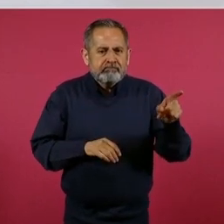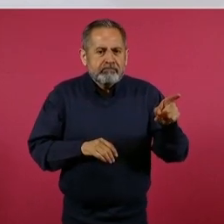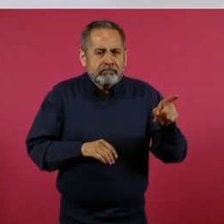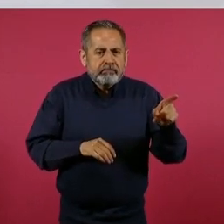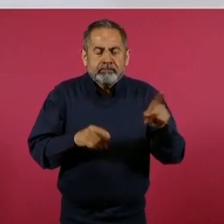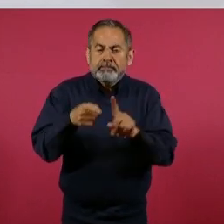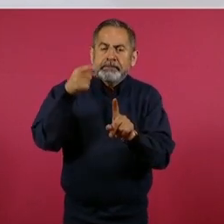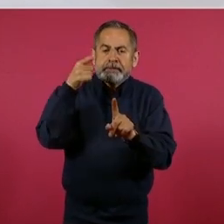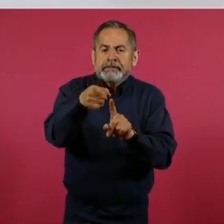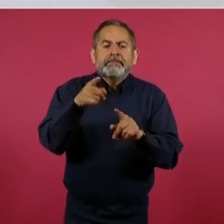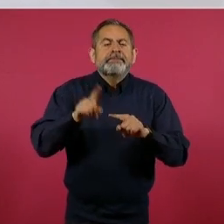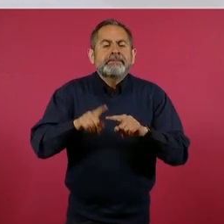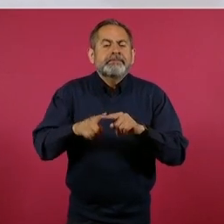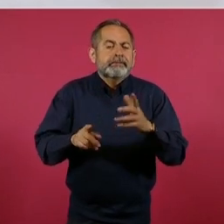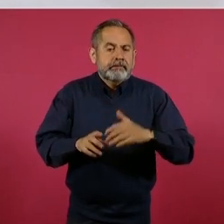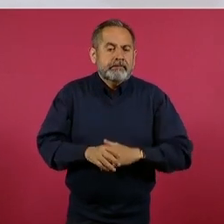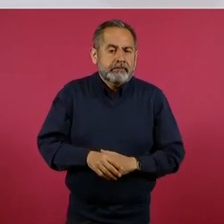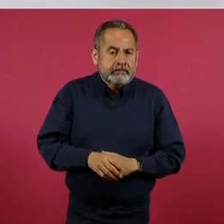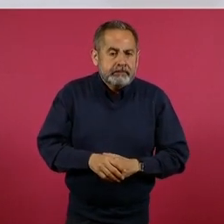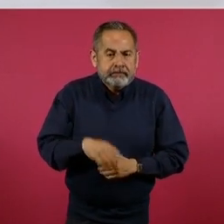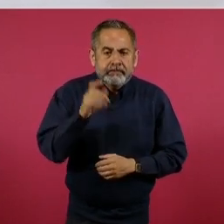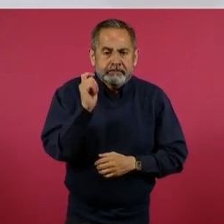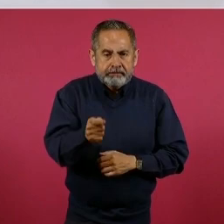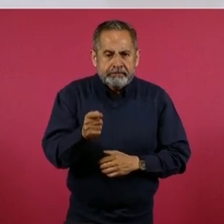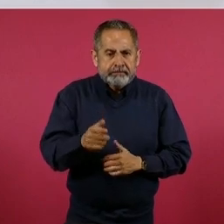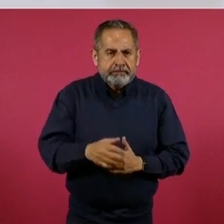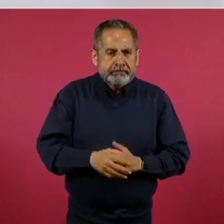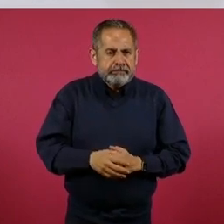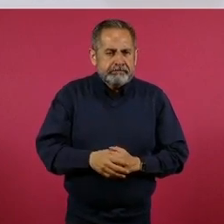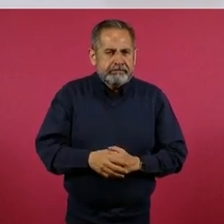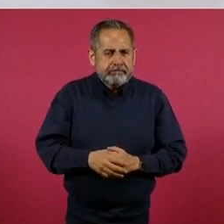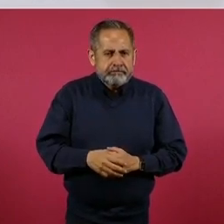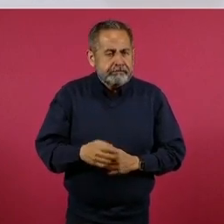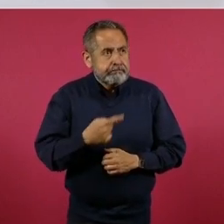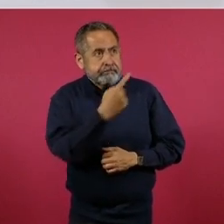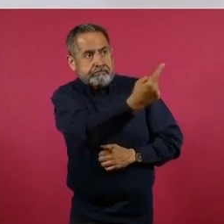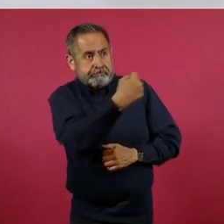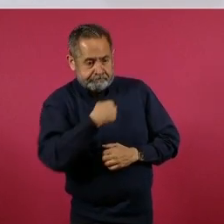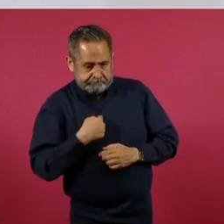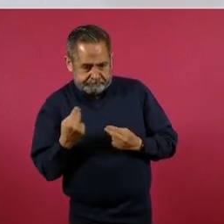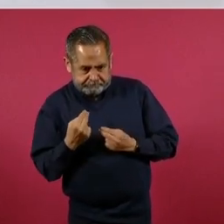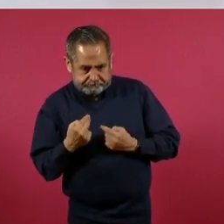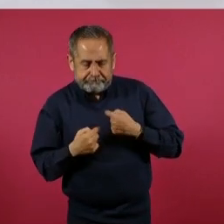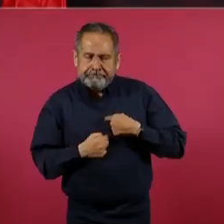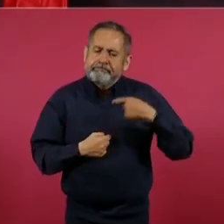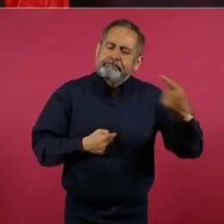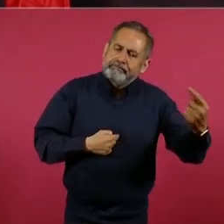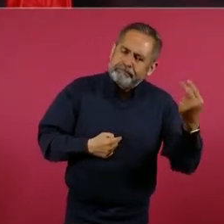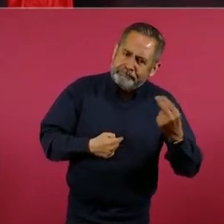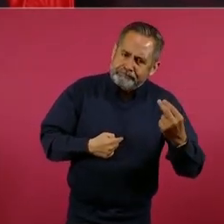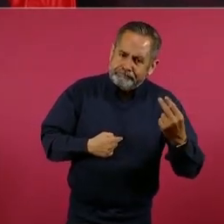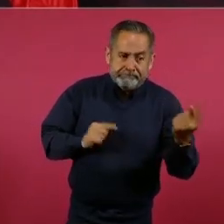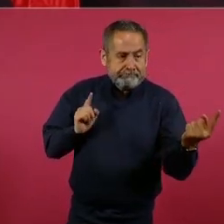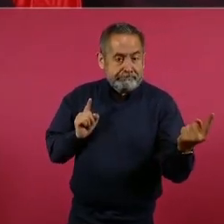al grado de que nos necesitamos